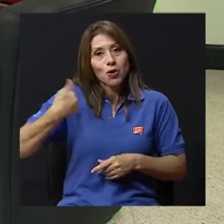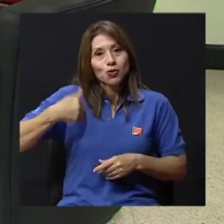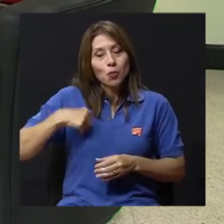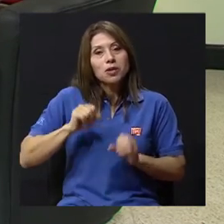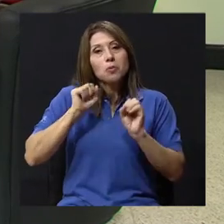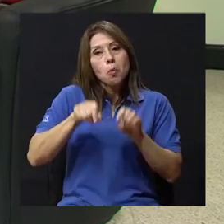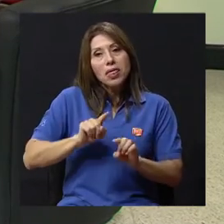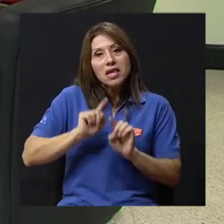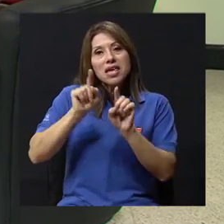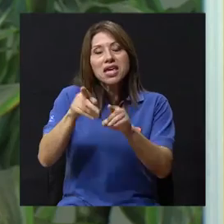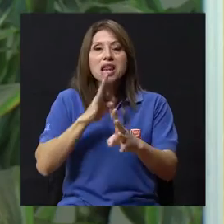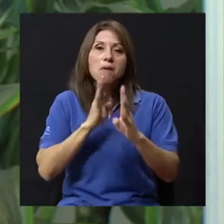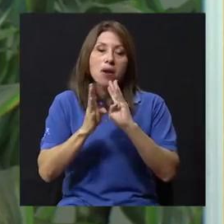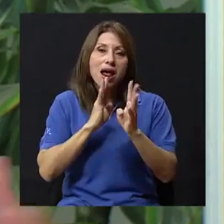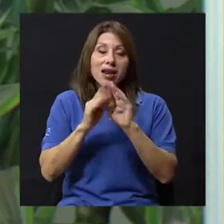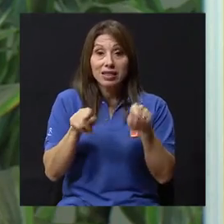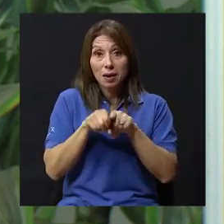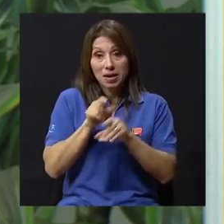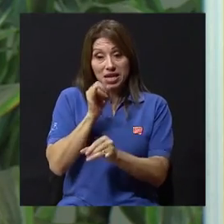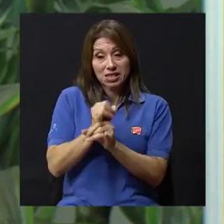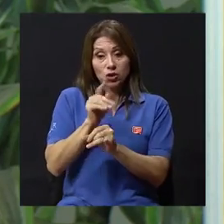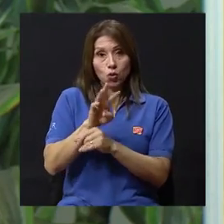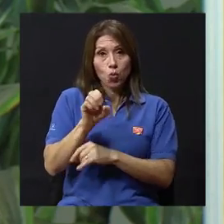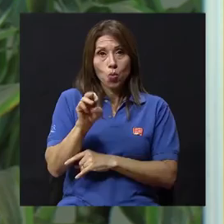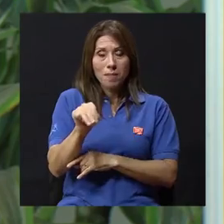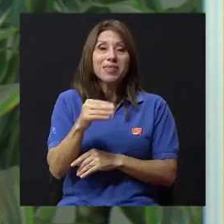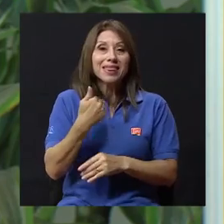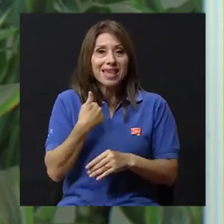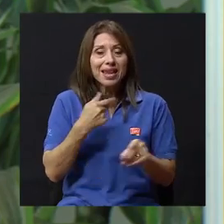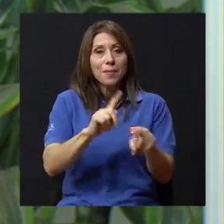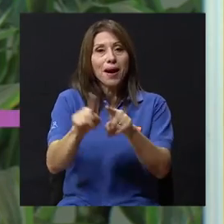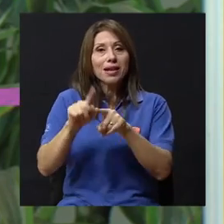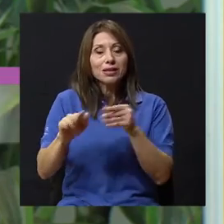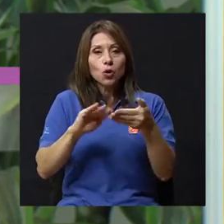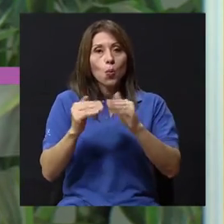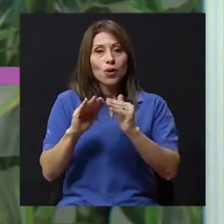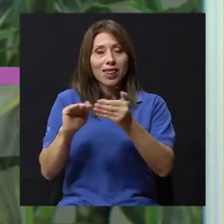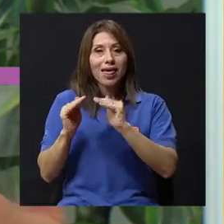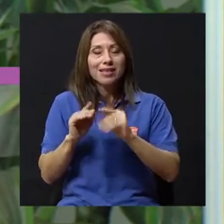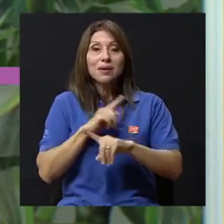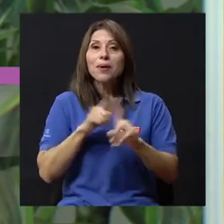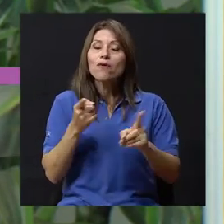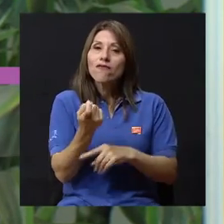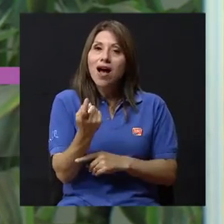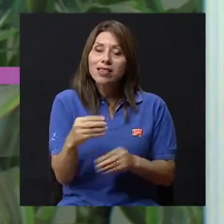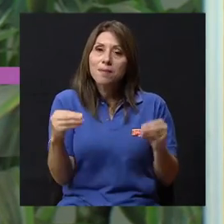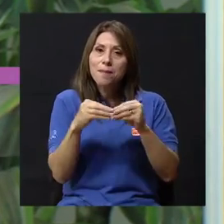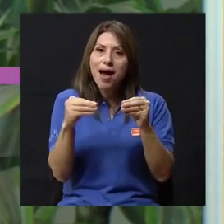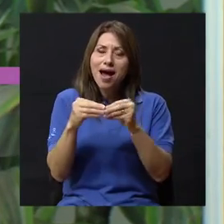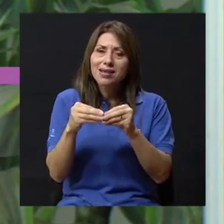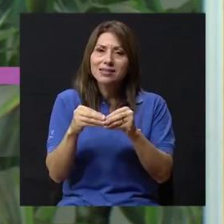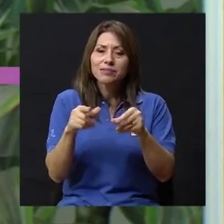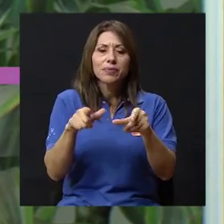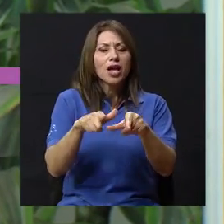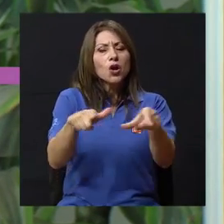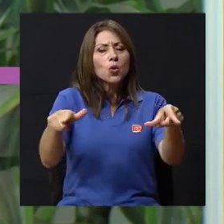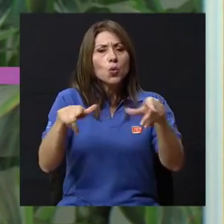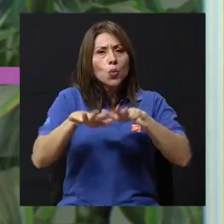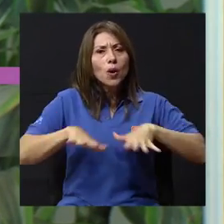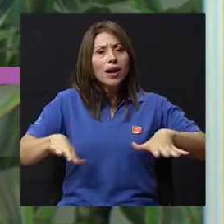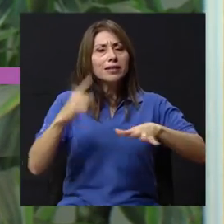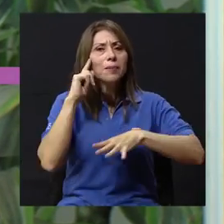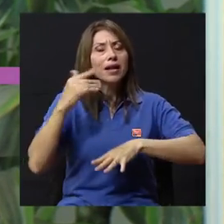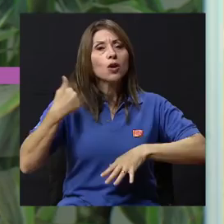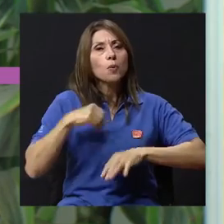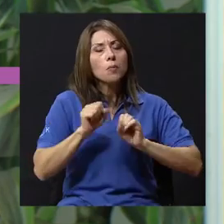de sí mismos y terapiarse. El instituto tiene varios espacios en varias comunidades, pero hace falta aumentar estos espacios. Que son espacios donde el hombre